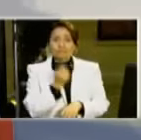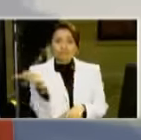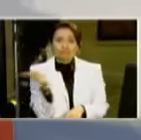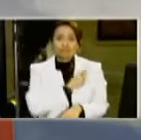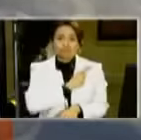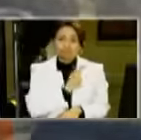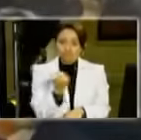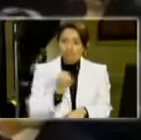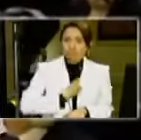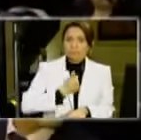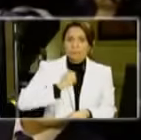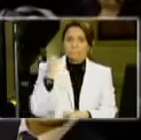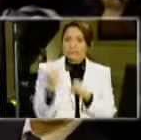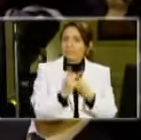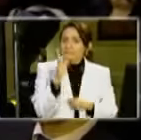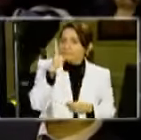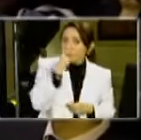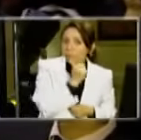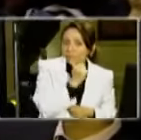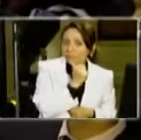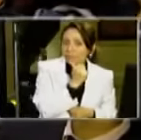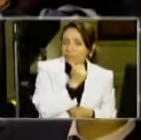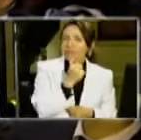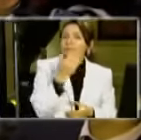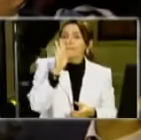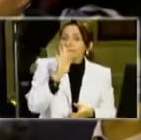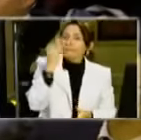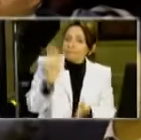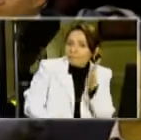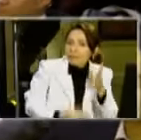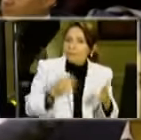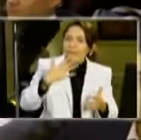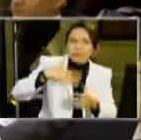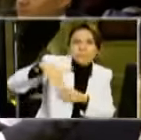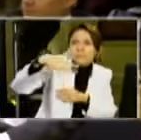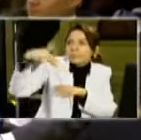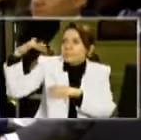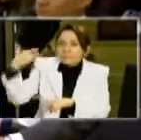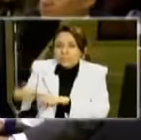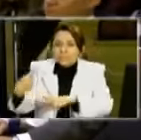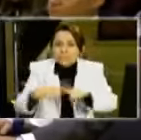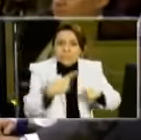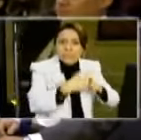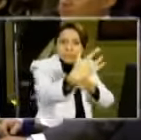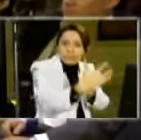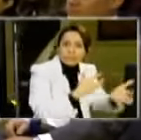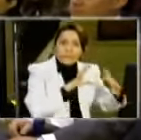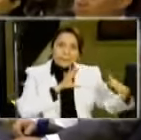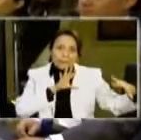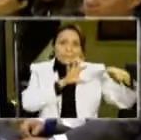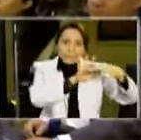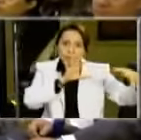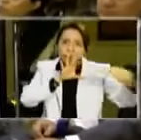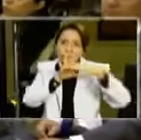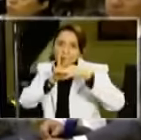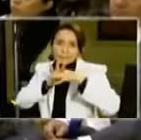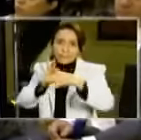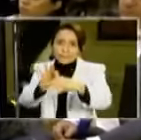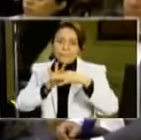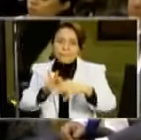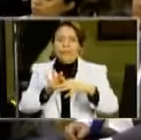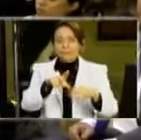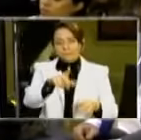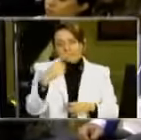el multilateralismo. A raíz de estas realidades, inesperadas para muchos 25 años